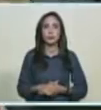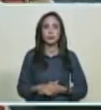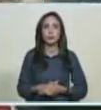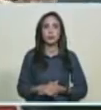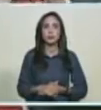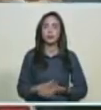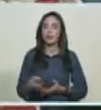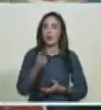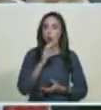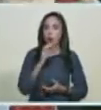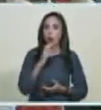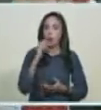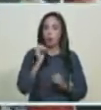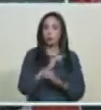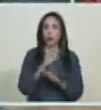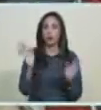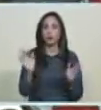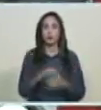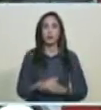Oro.